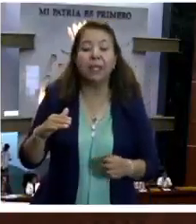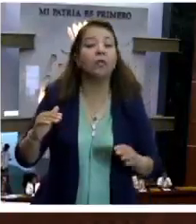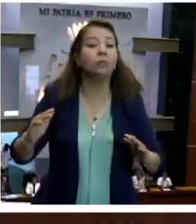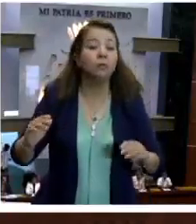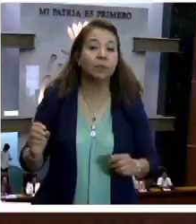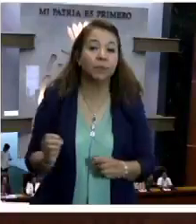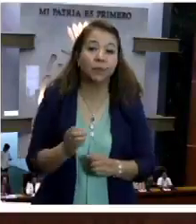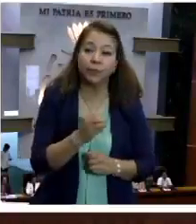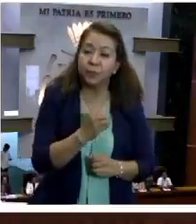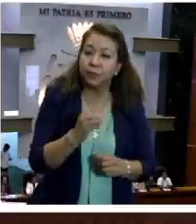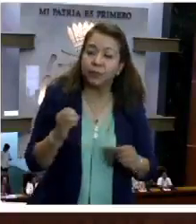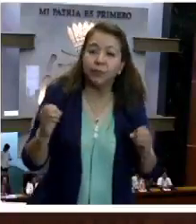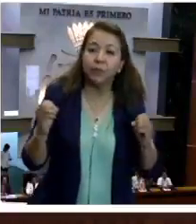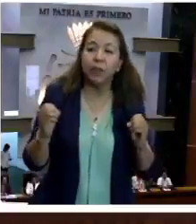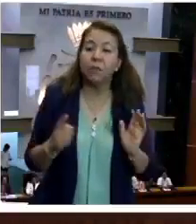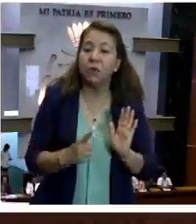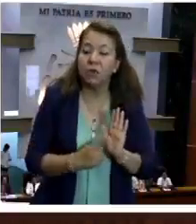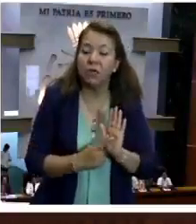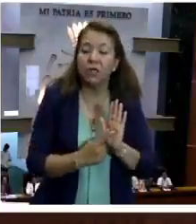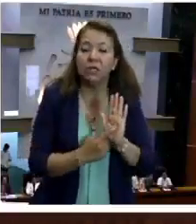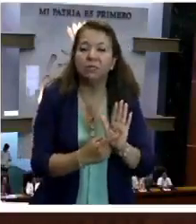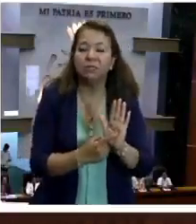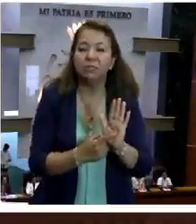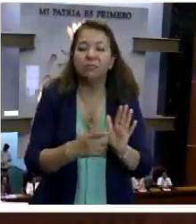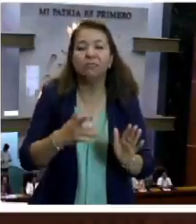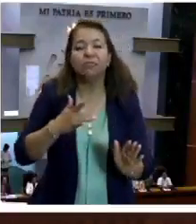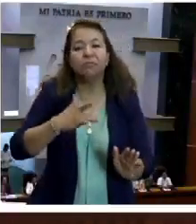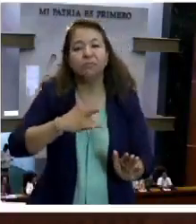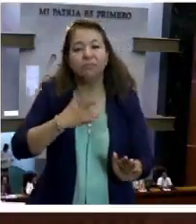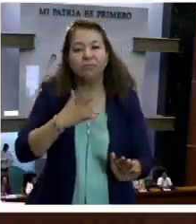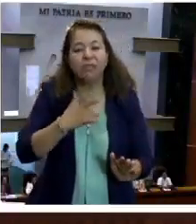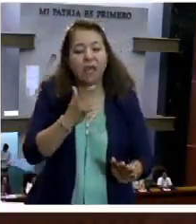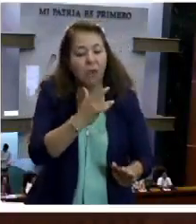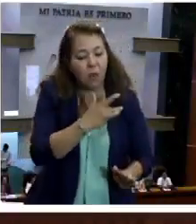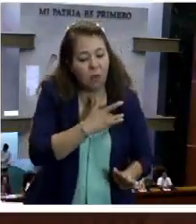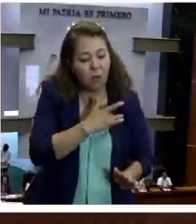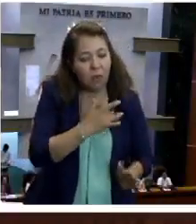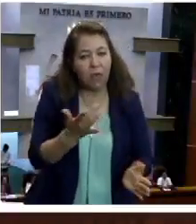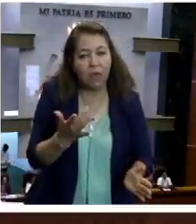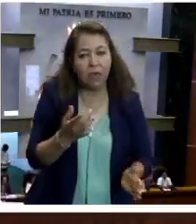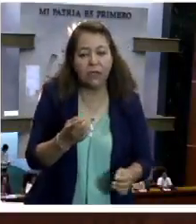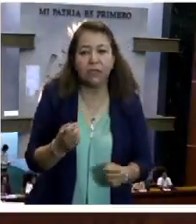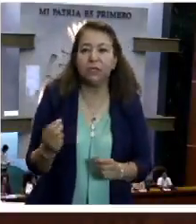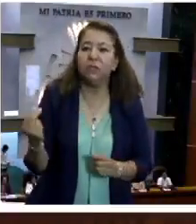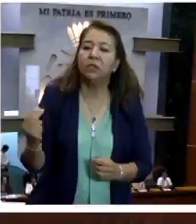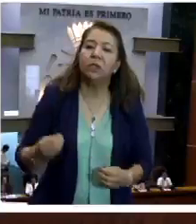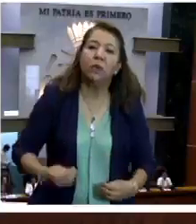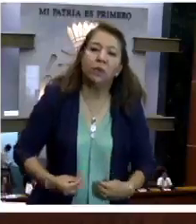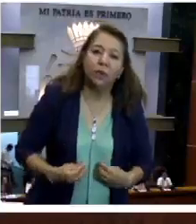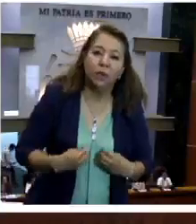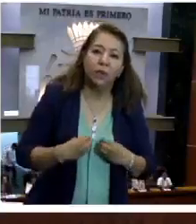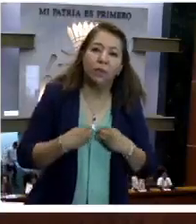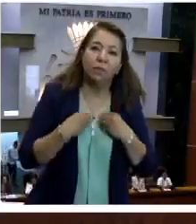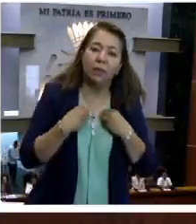de exponer lo que sienten en su corazón, lo que viven ustedes